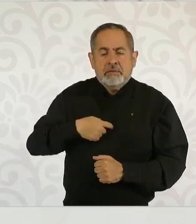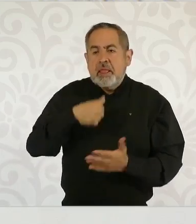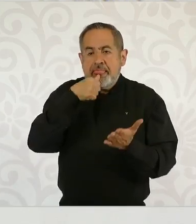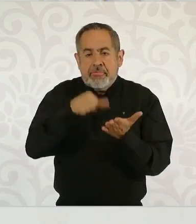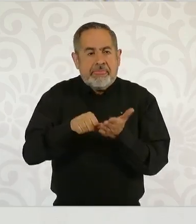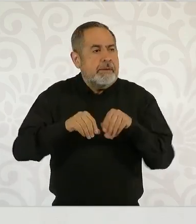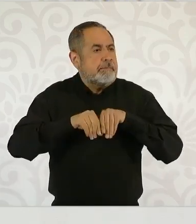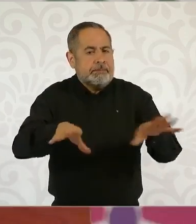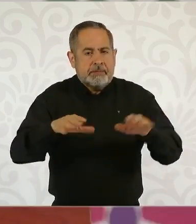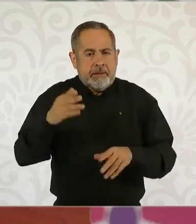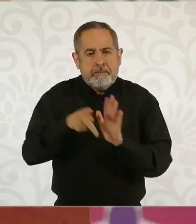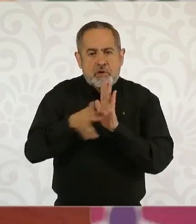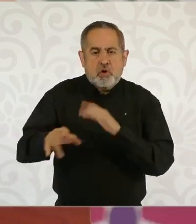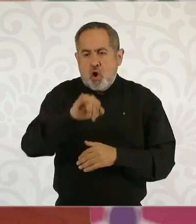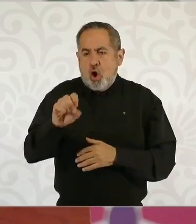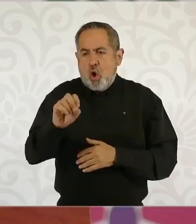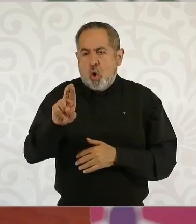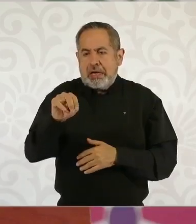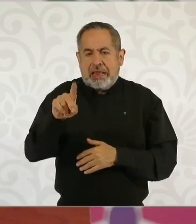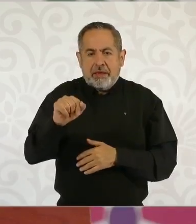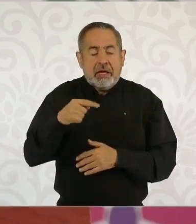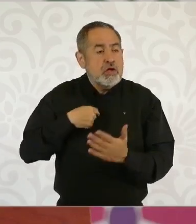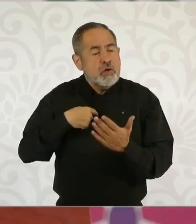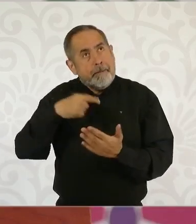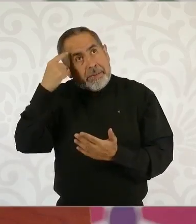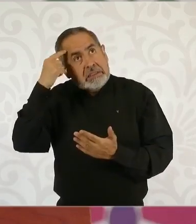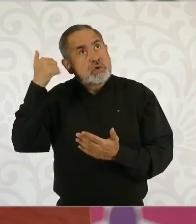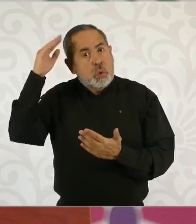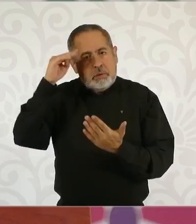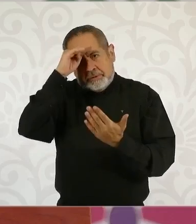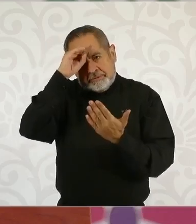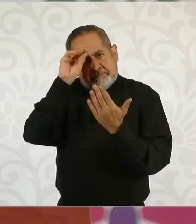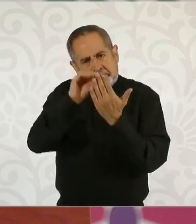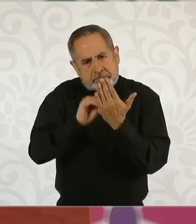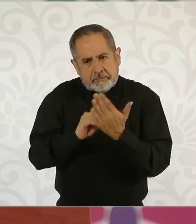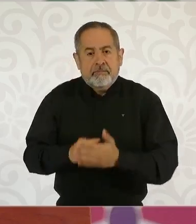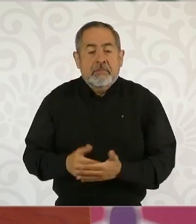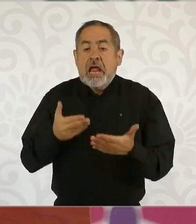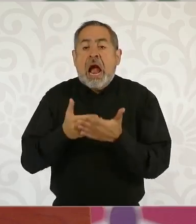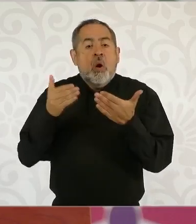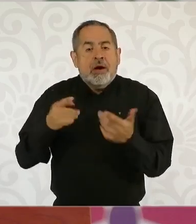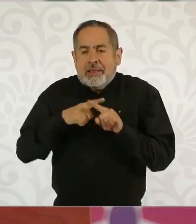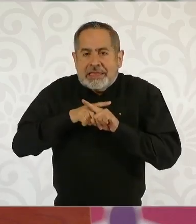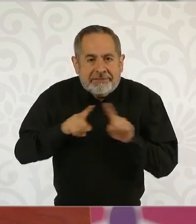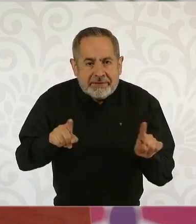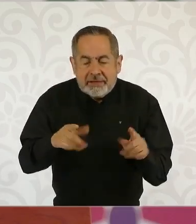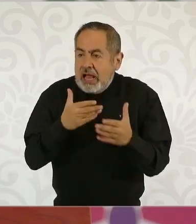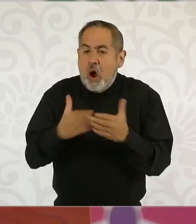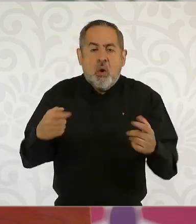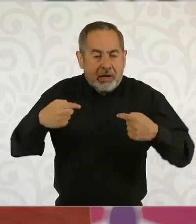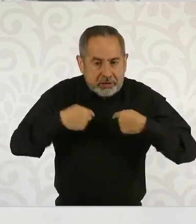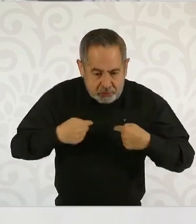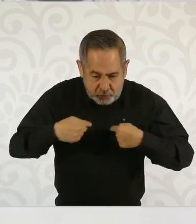Jornada con mi pensamiento en aquella época. Ahora nos tenemos que ceñir